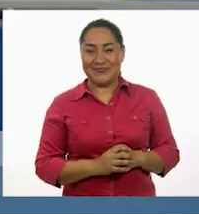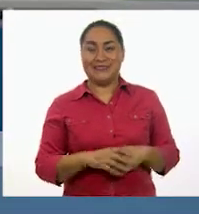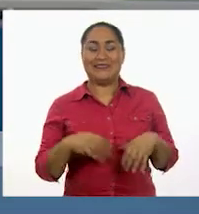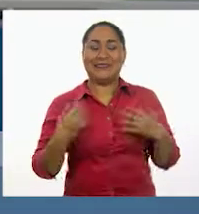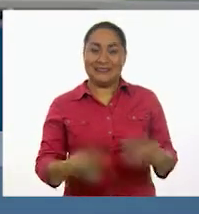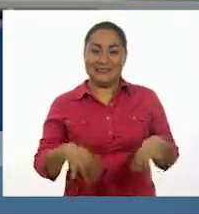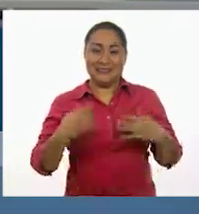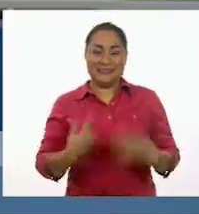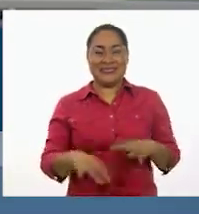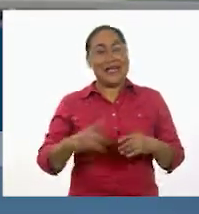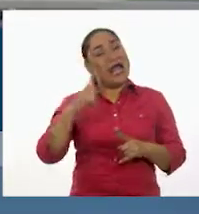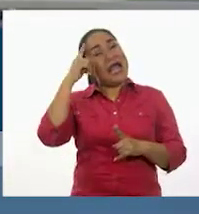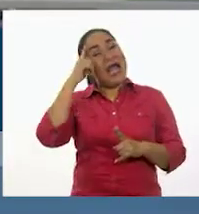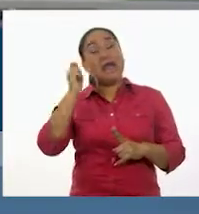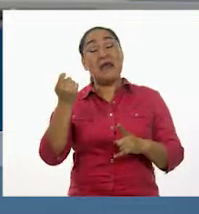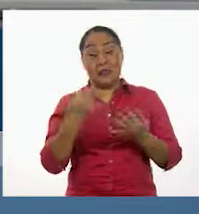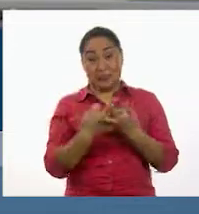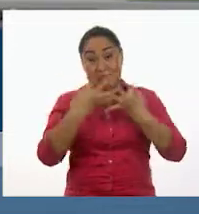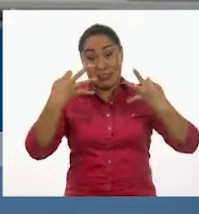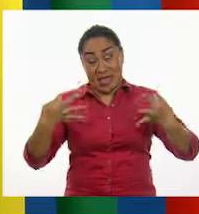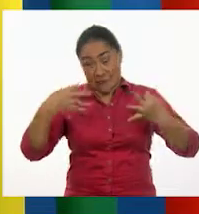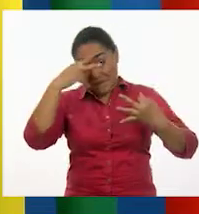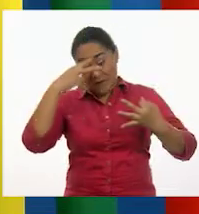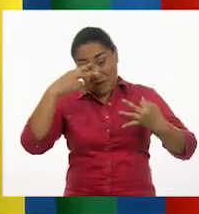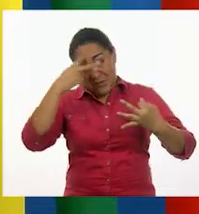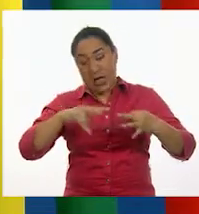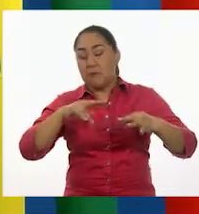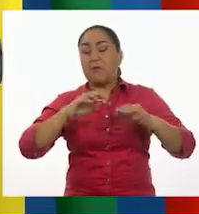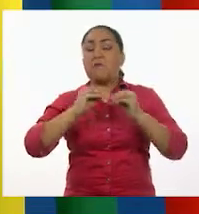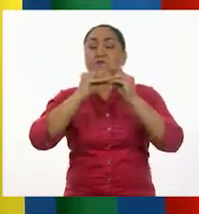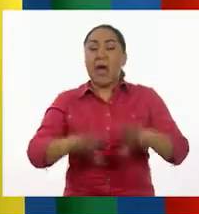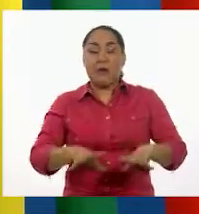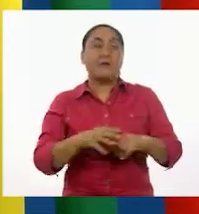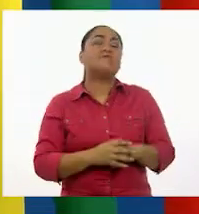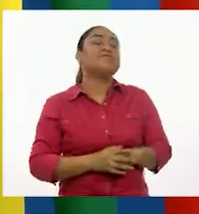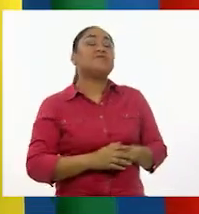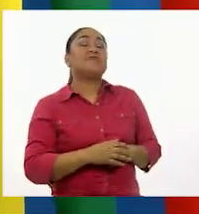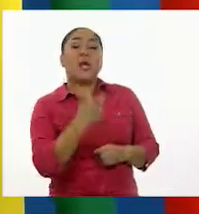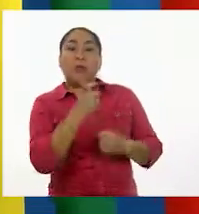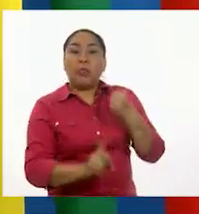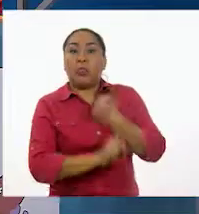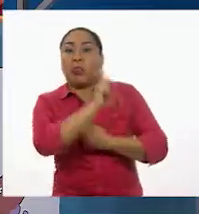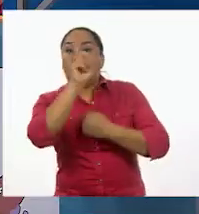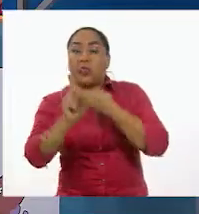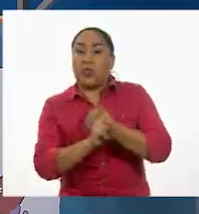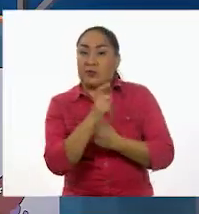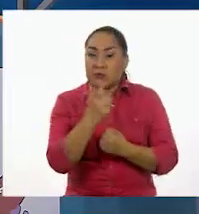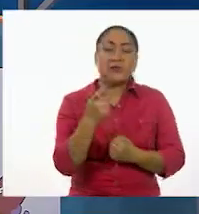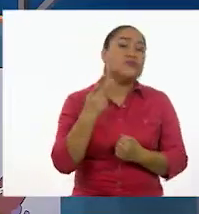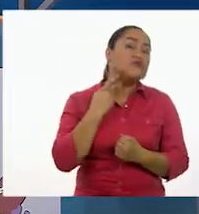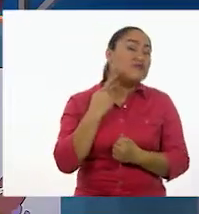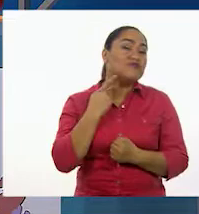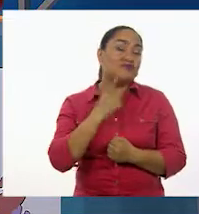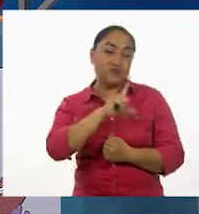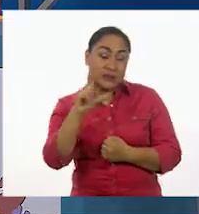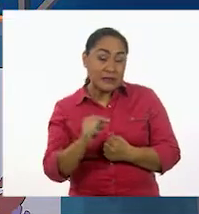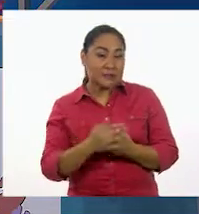¡Ay! ¡La pérdida del territorio! Hubo una crisis económica y política. Muy bien, los